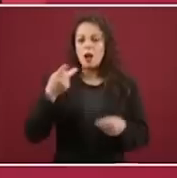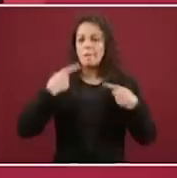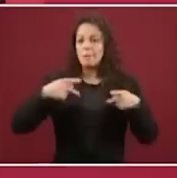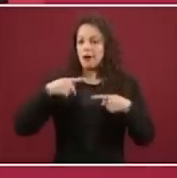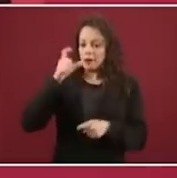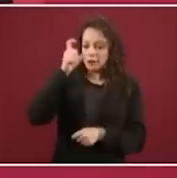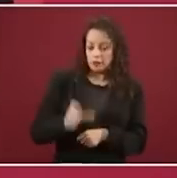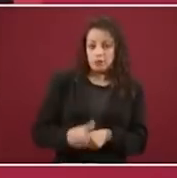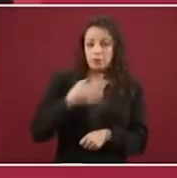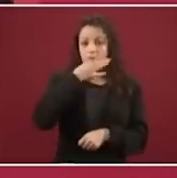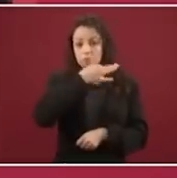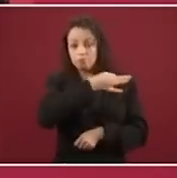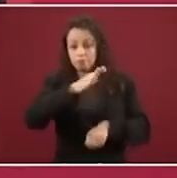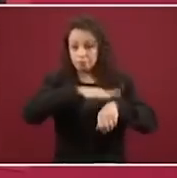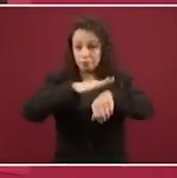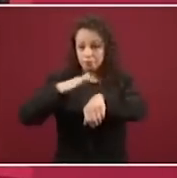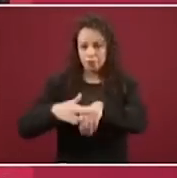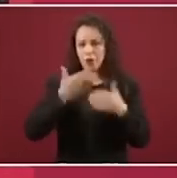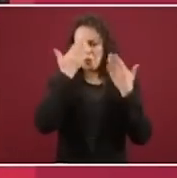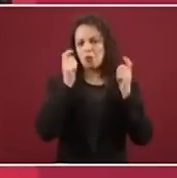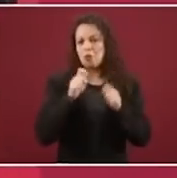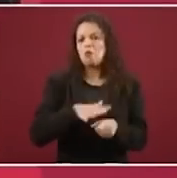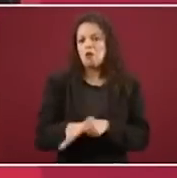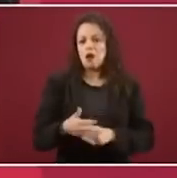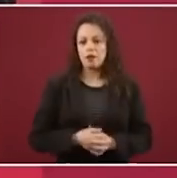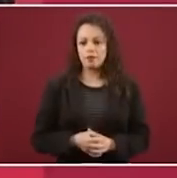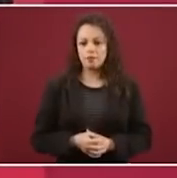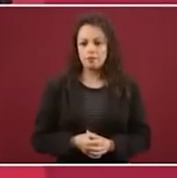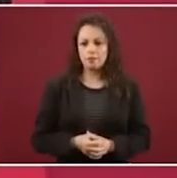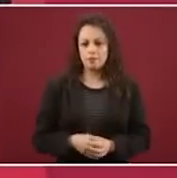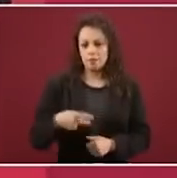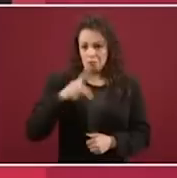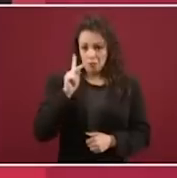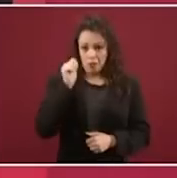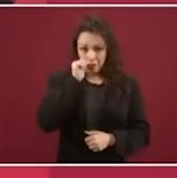Además, en cualquier movimiento tiene que haber democracia.